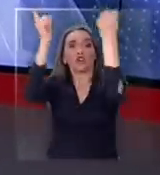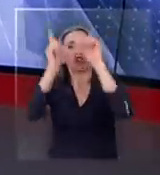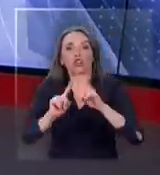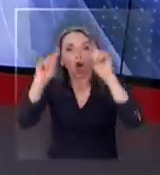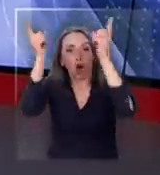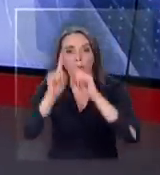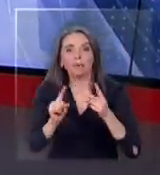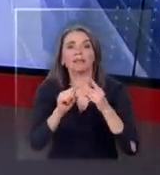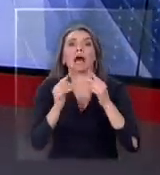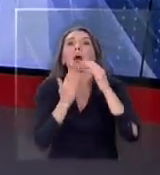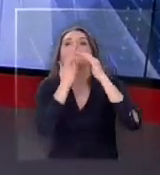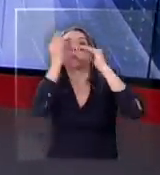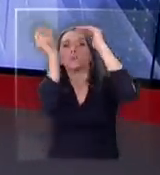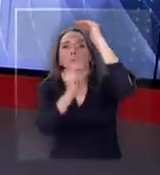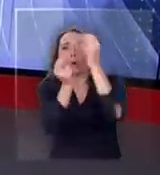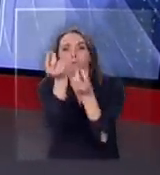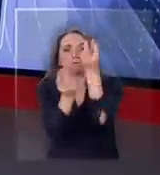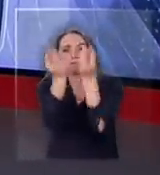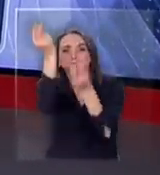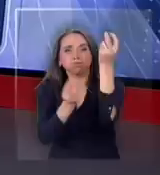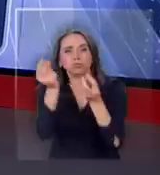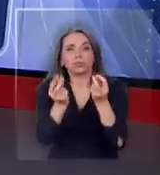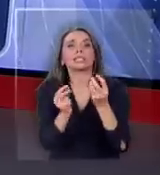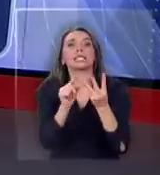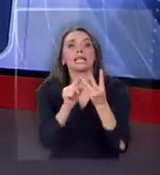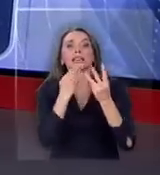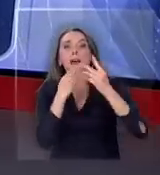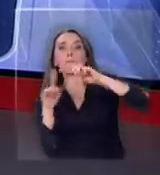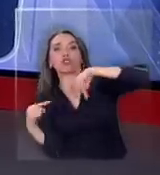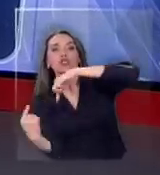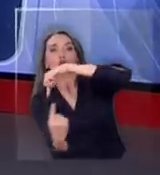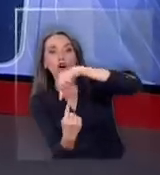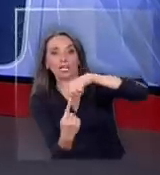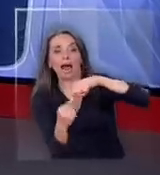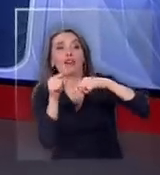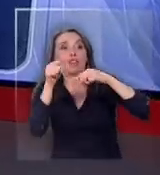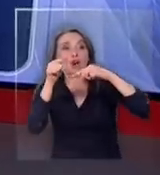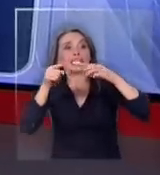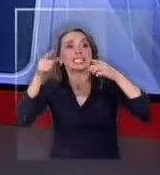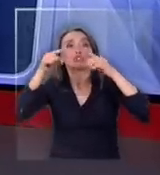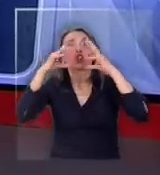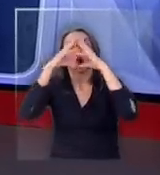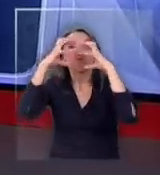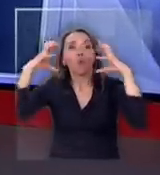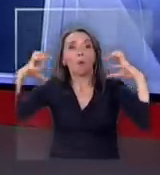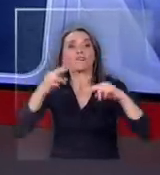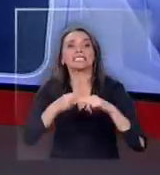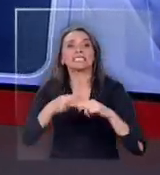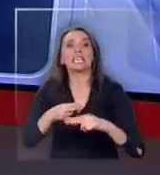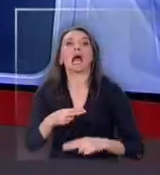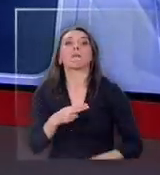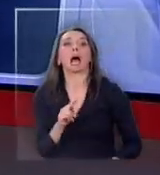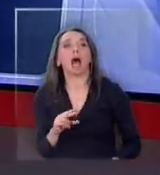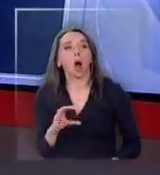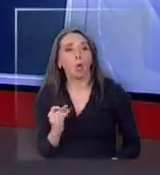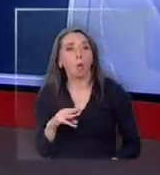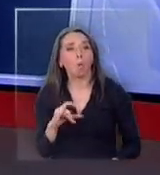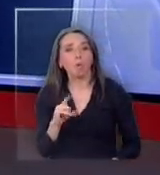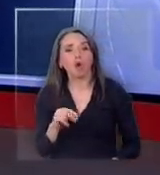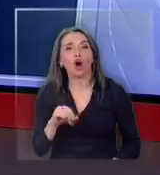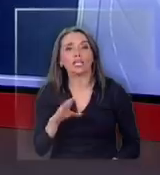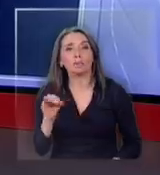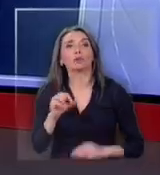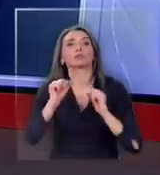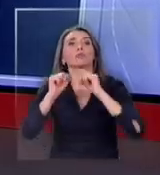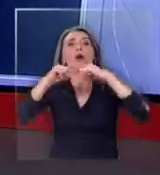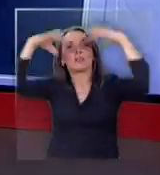eléctricas, los granizos y también los tornados. Sí o sí, cuando tenemos un cúmulo nimbus podemos tener precipitaciones,